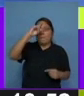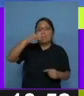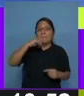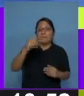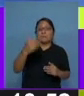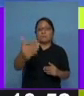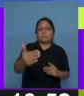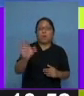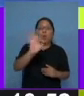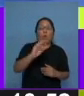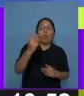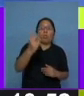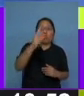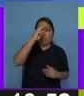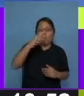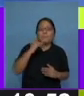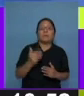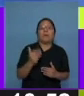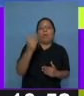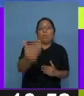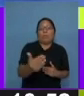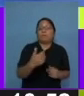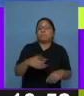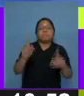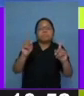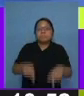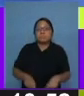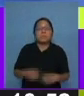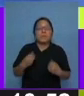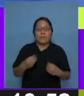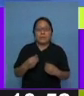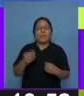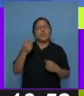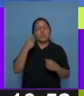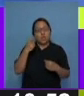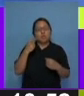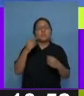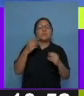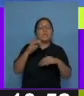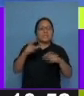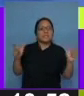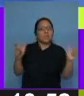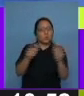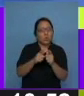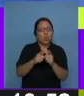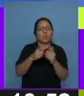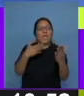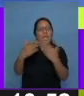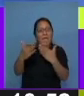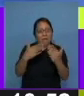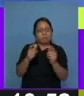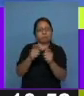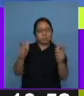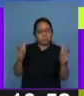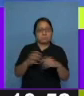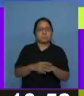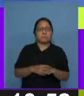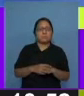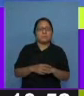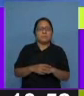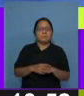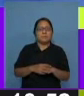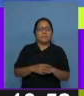dos meses. De manera que dejamos abiertas las paritarias, el diálogo, el vínculo que tenemos con ellos